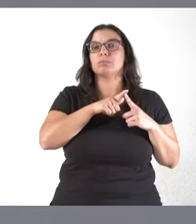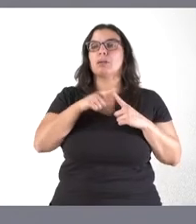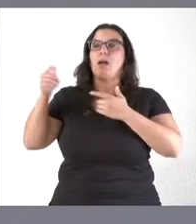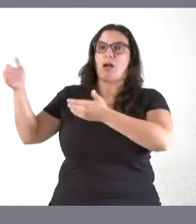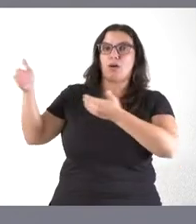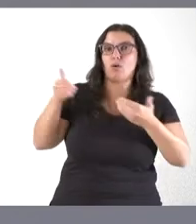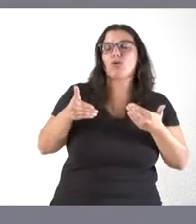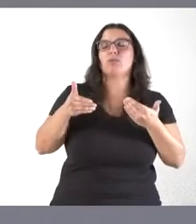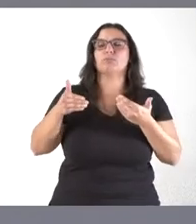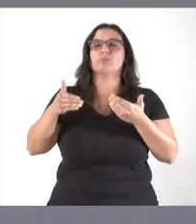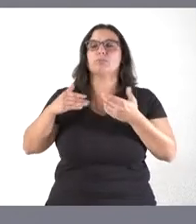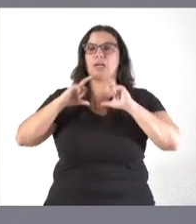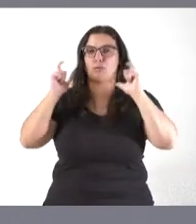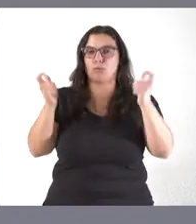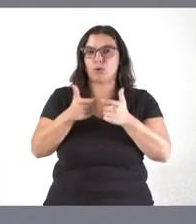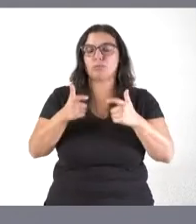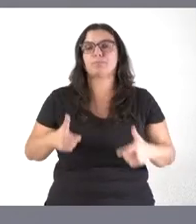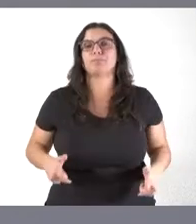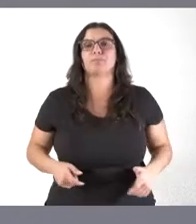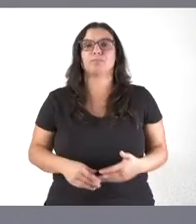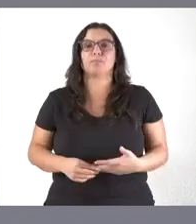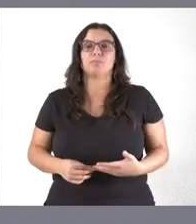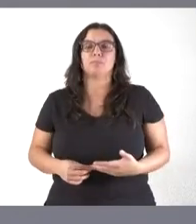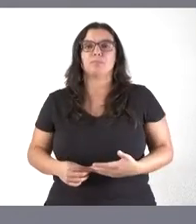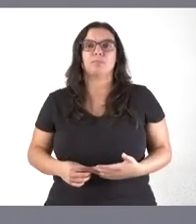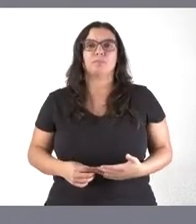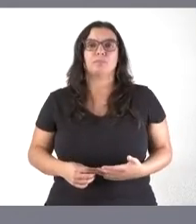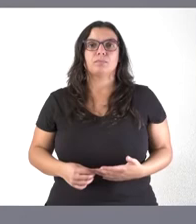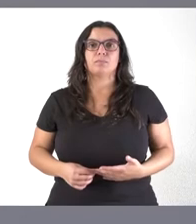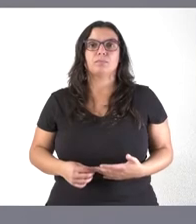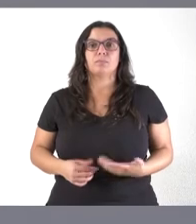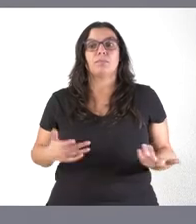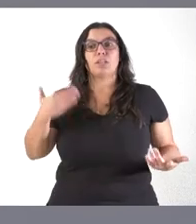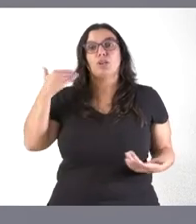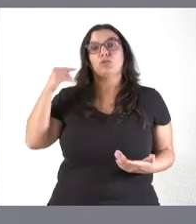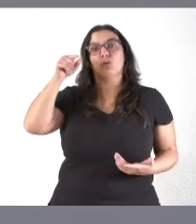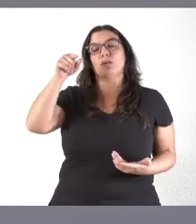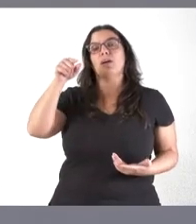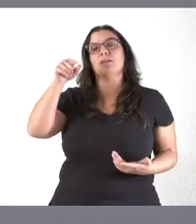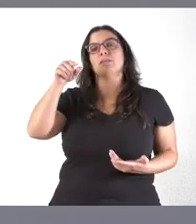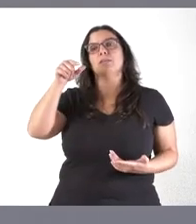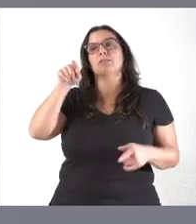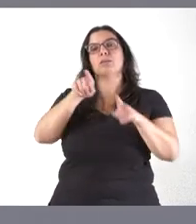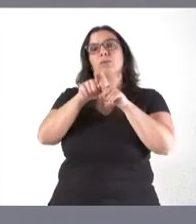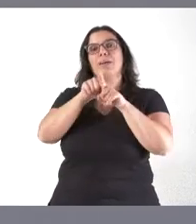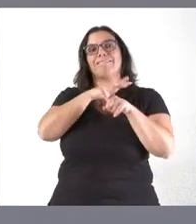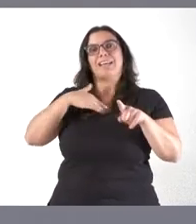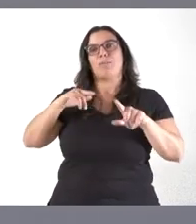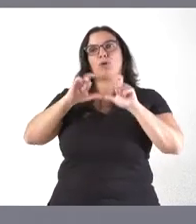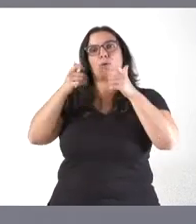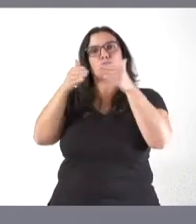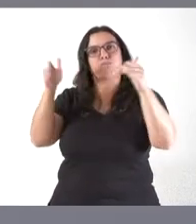esta reunión el que Soria fuera el punto de inicio Pues nos pareció muy importante